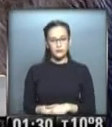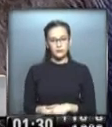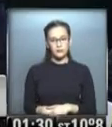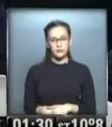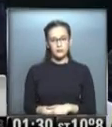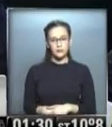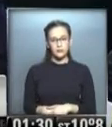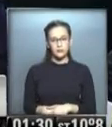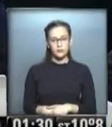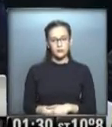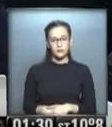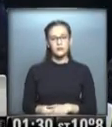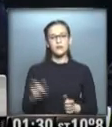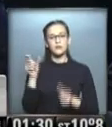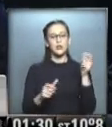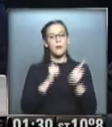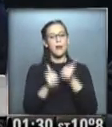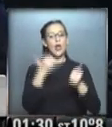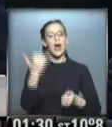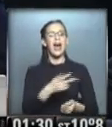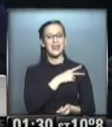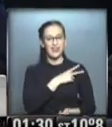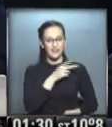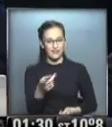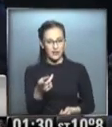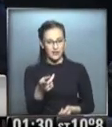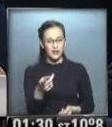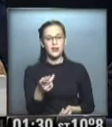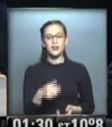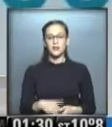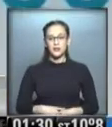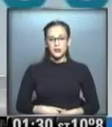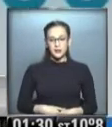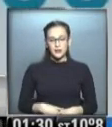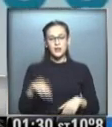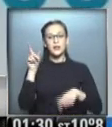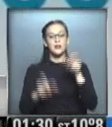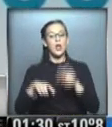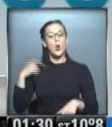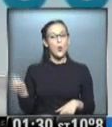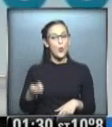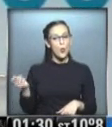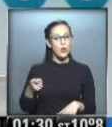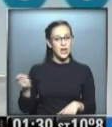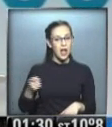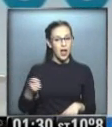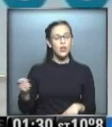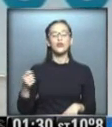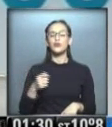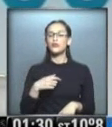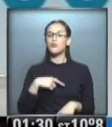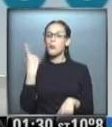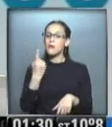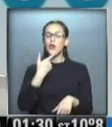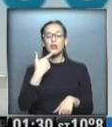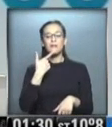perciben los empleados en relación de dependencia y los jubilados que se perciben en el 1